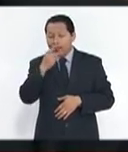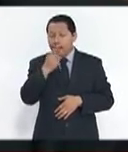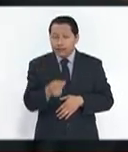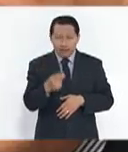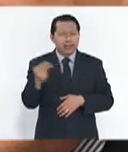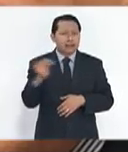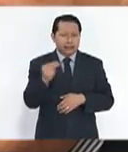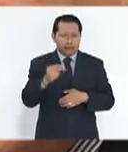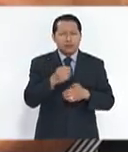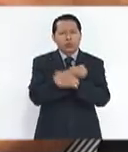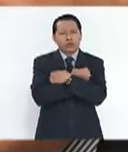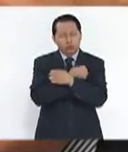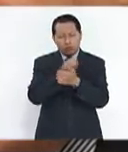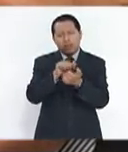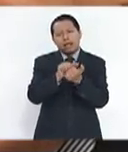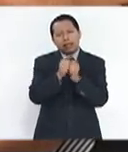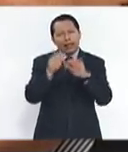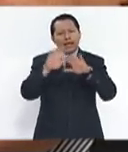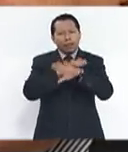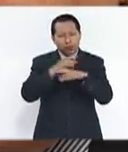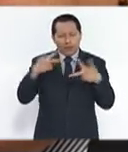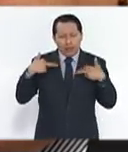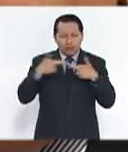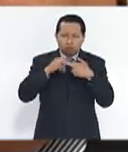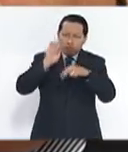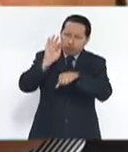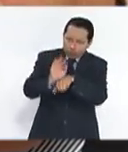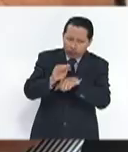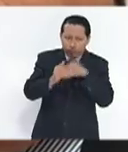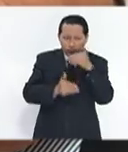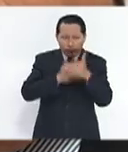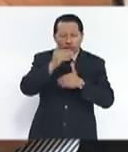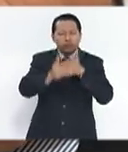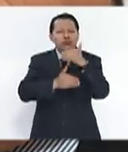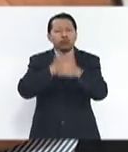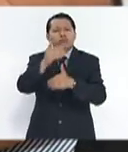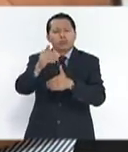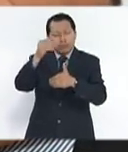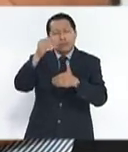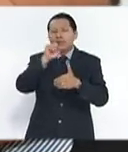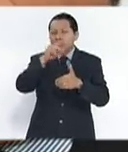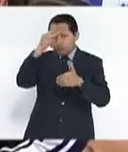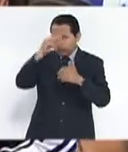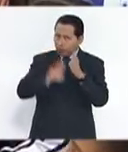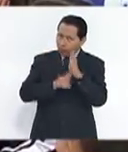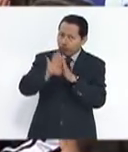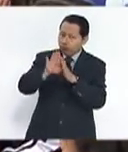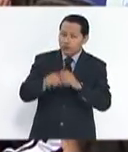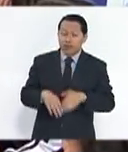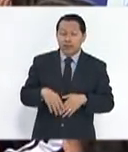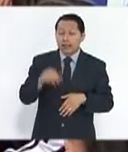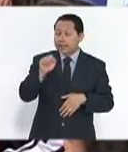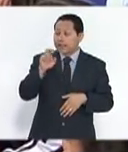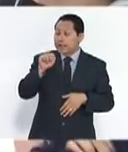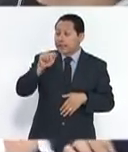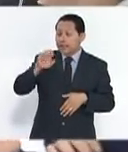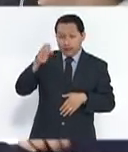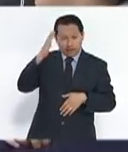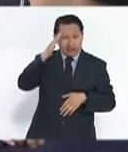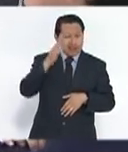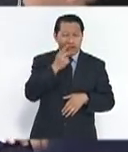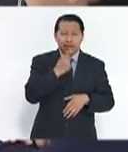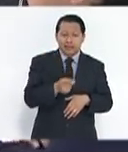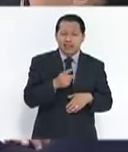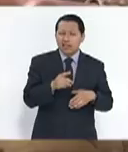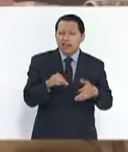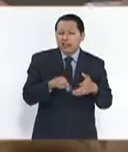transformaciones que lleven a los maestros hacia adelante a fin de garantizar el desarrollo de nuestro país. El dirigente del CENTE dijo que a unos días de que